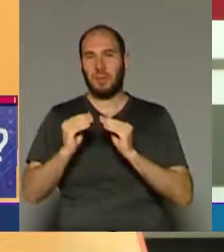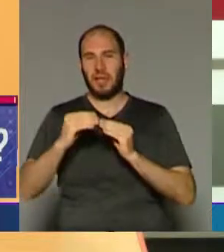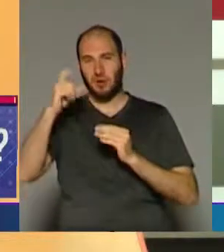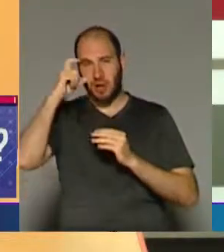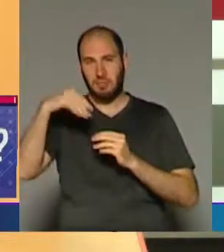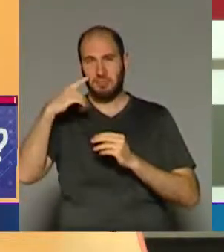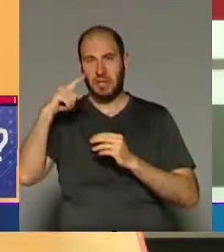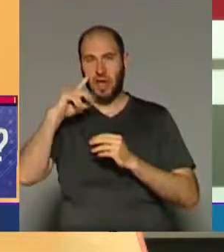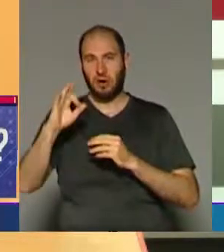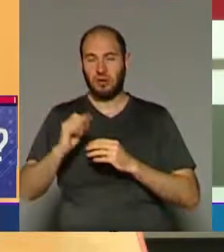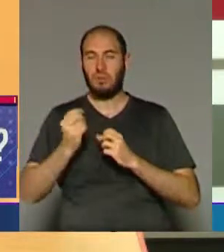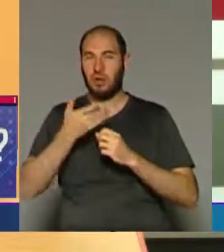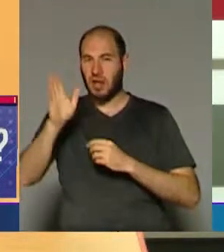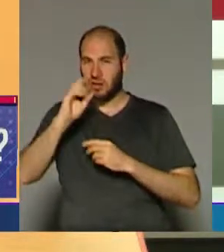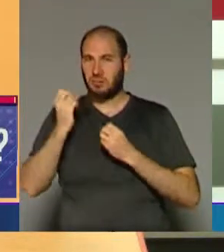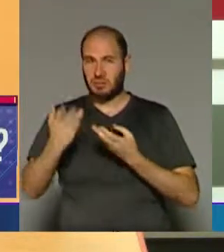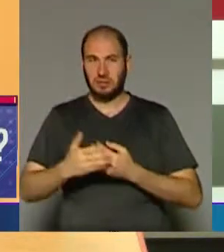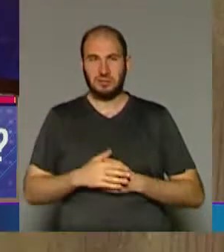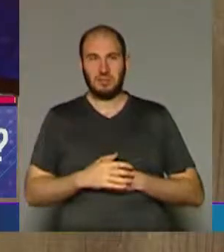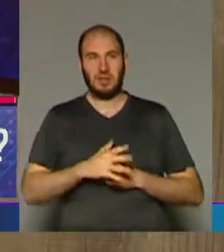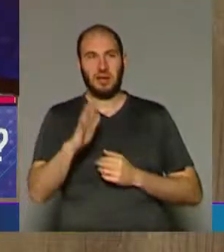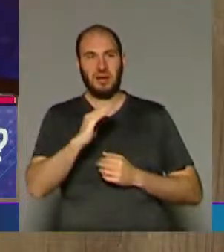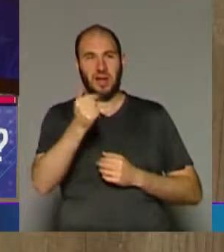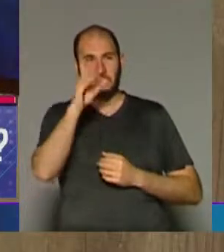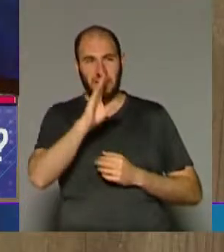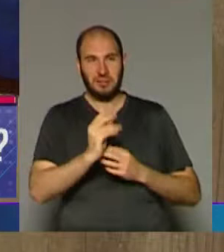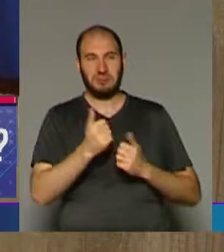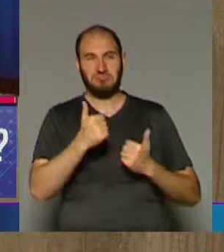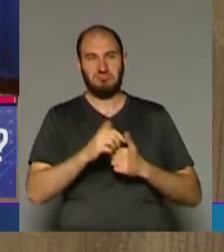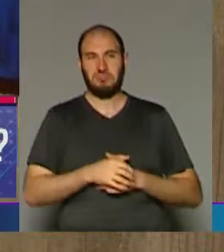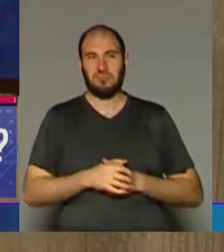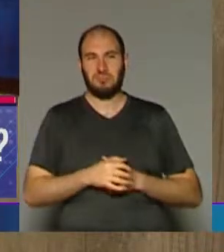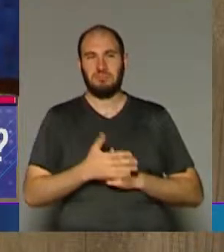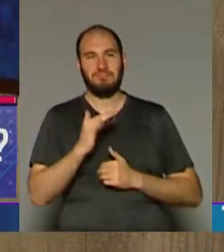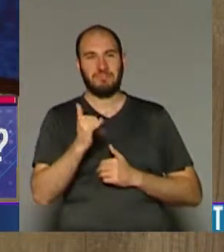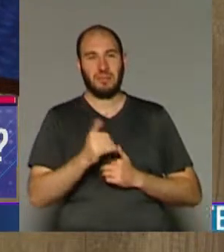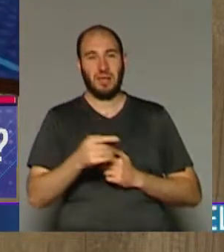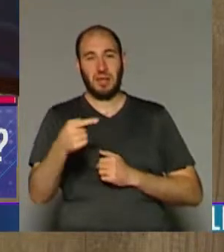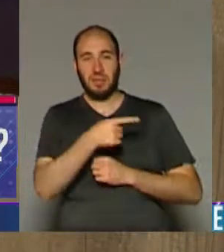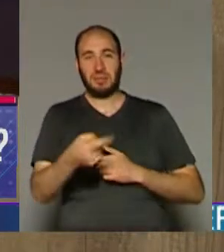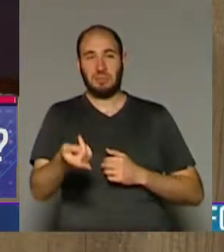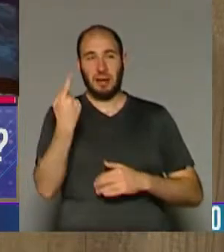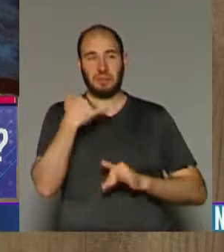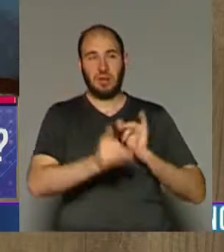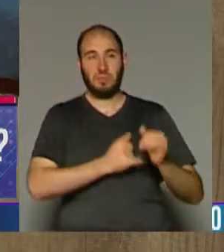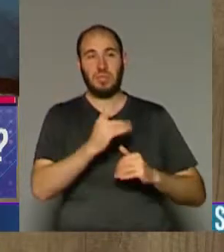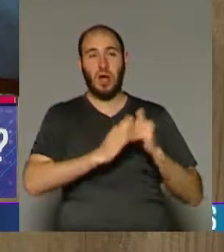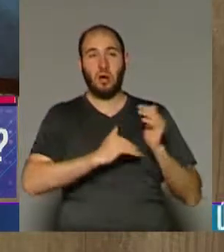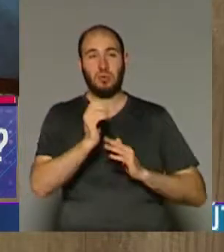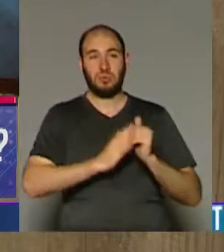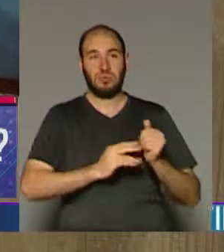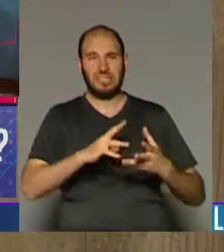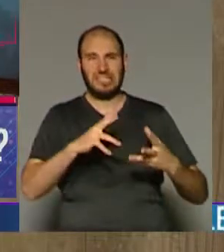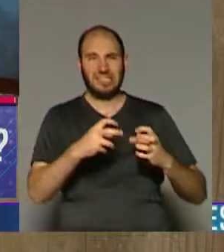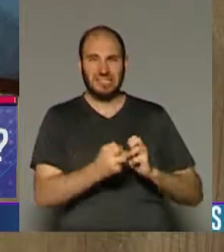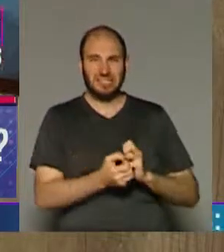compañero Emilio Murgo. Buenas noches, Emilio, ¿cómo estás? Hola, buenas noches, Claudia. Muy bien. Así es, ya la semana pasada hablábamos de lo que era la construcción y la